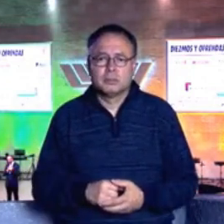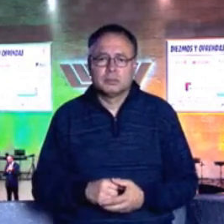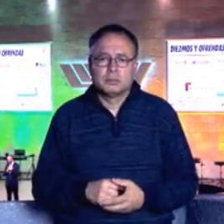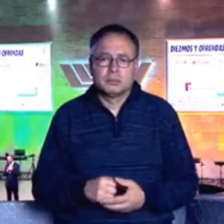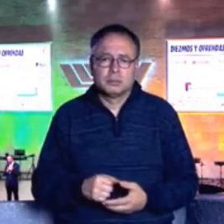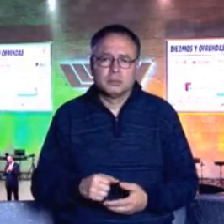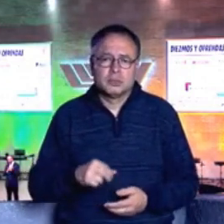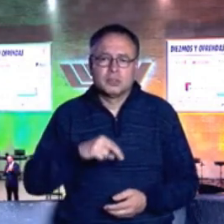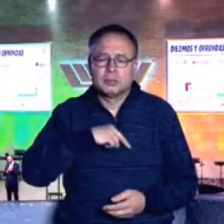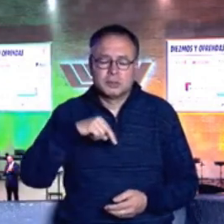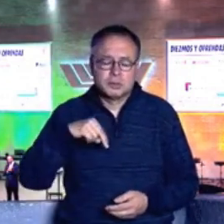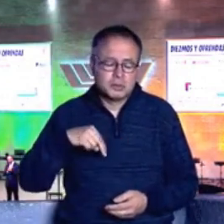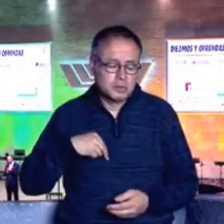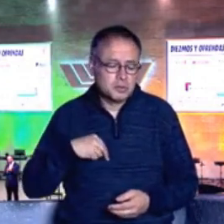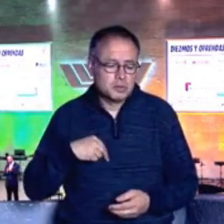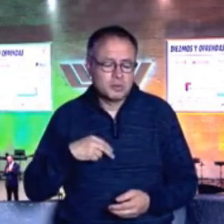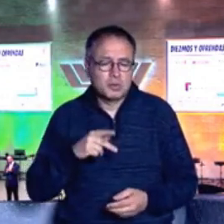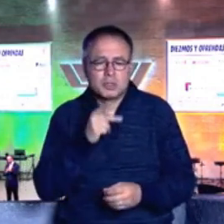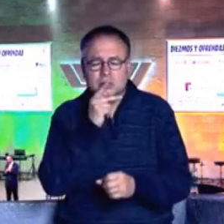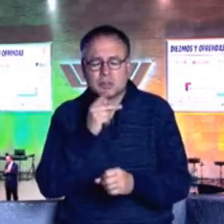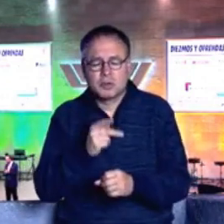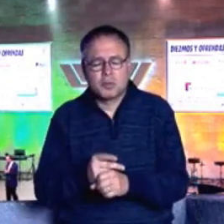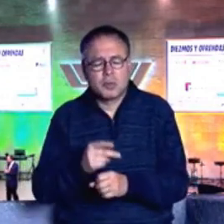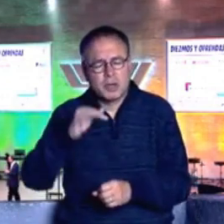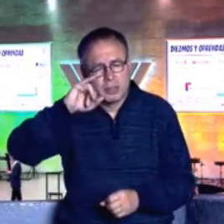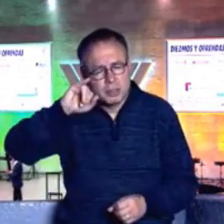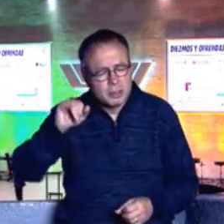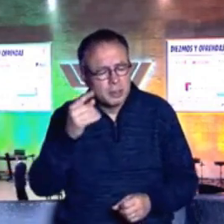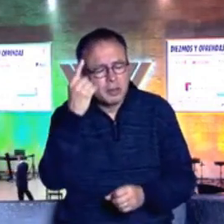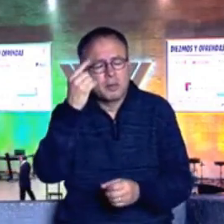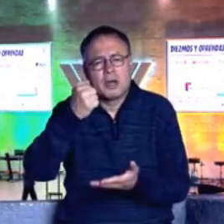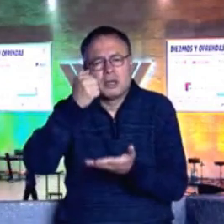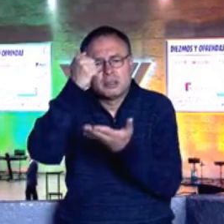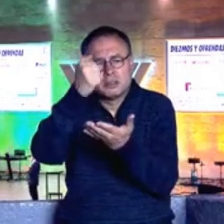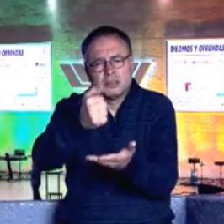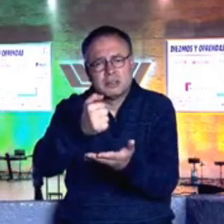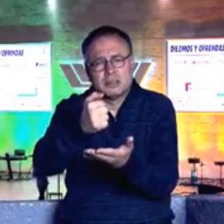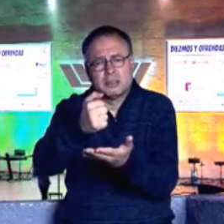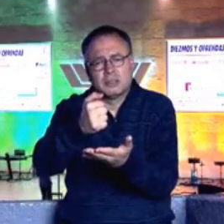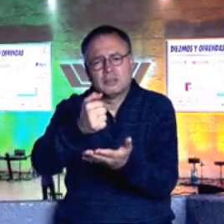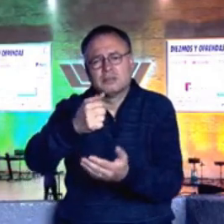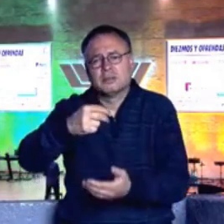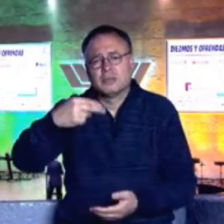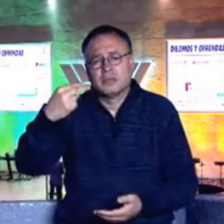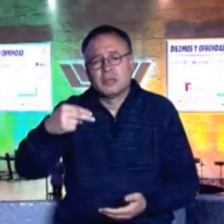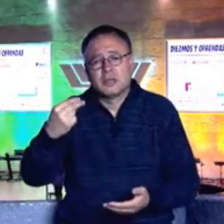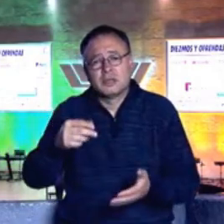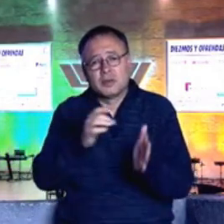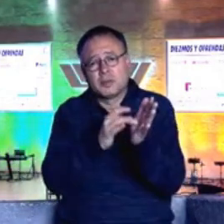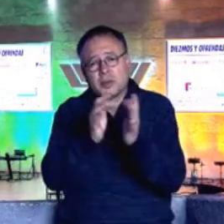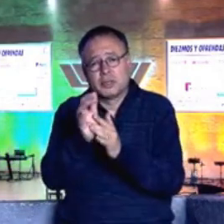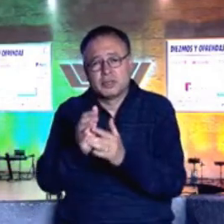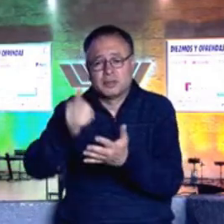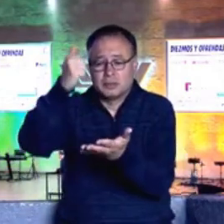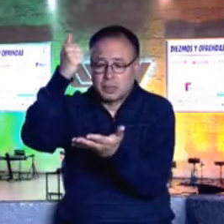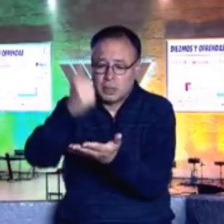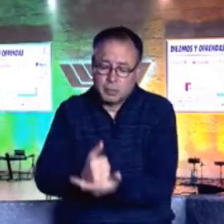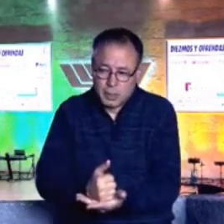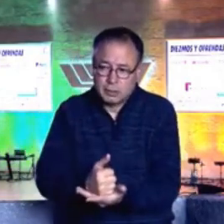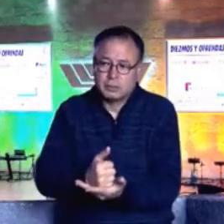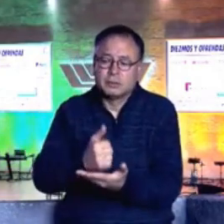ir en el nombre de Cristo Jesús amén amén los dejo con Carlita y con